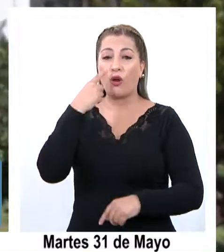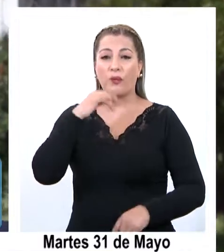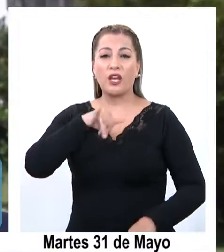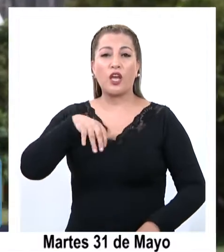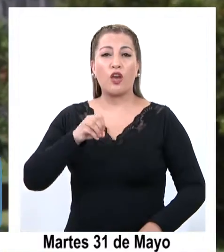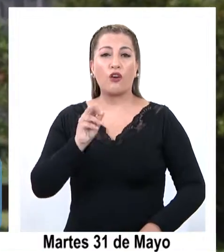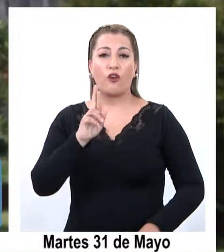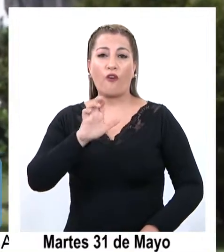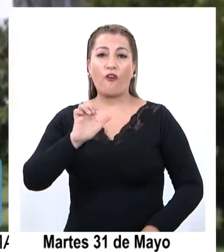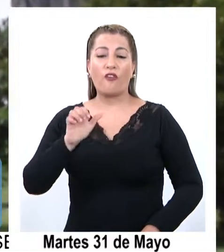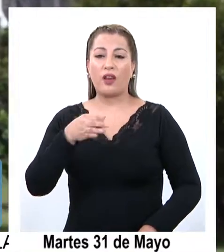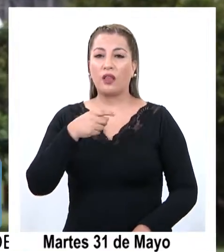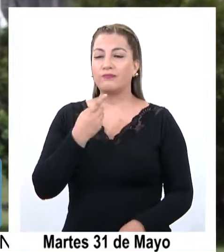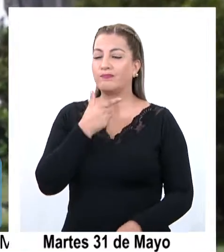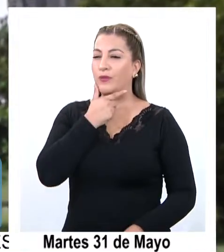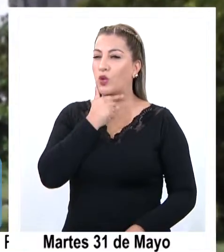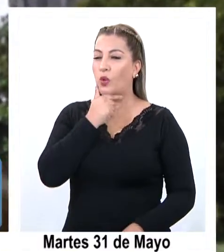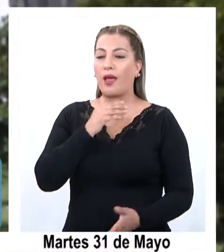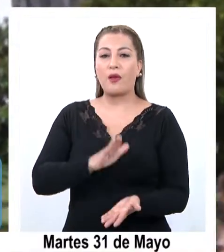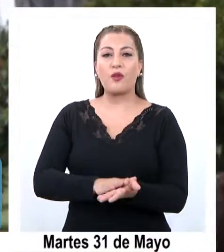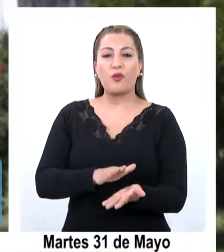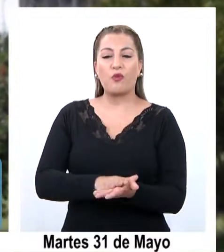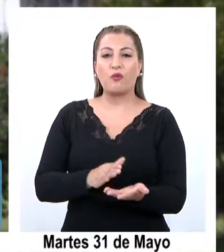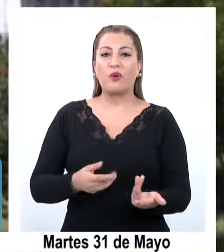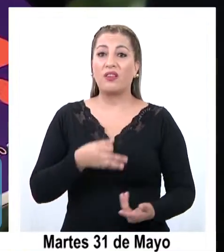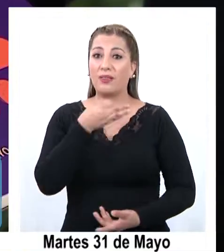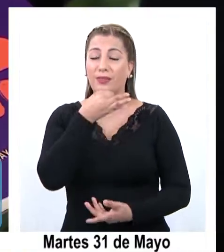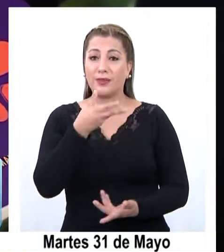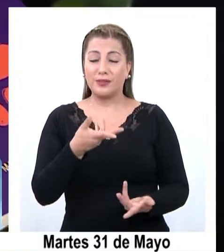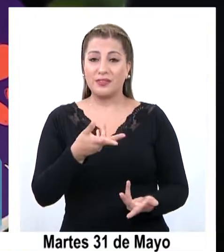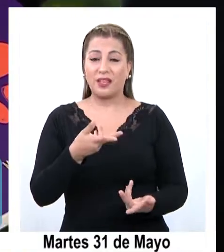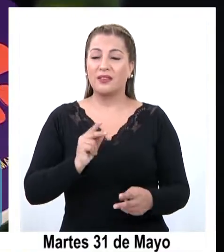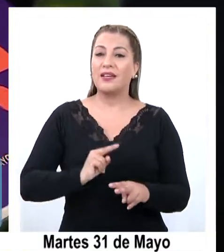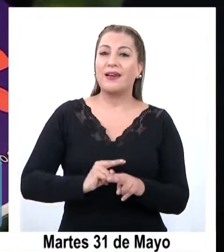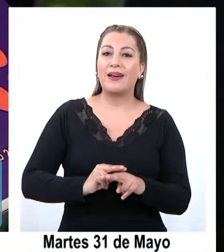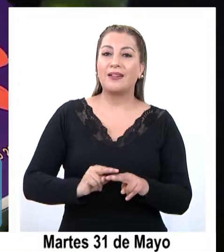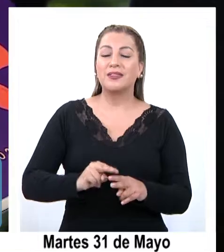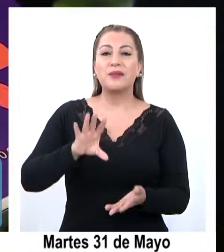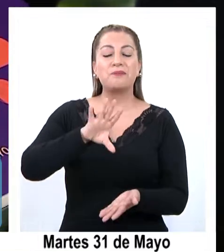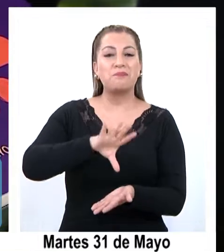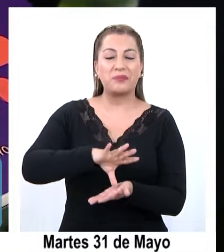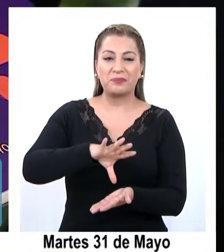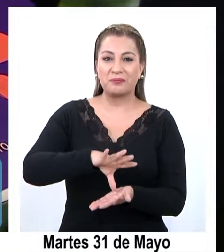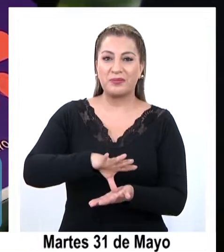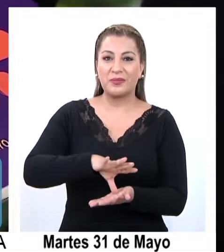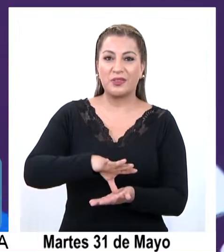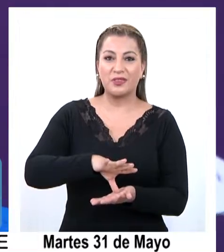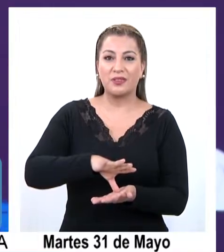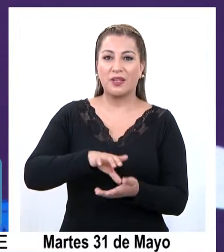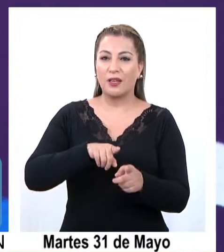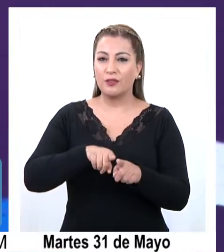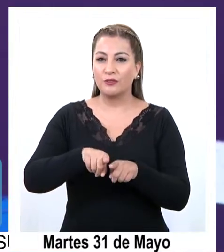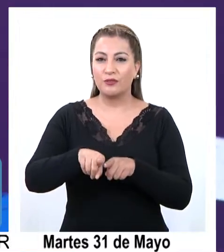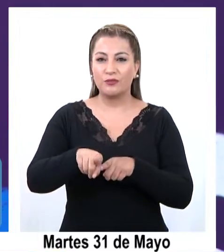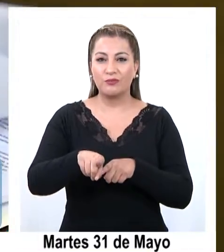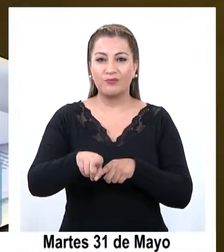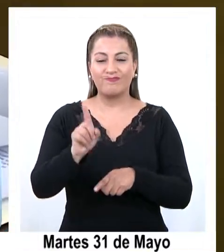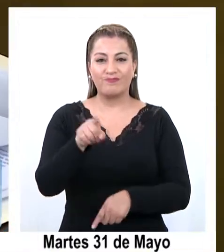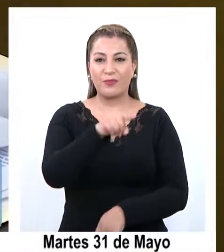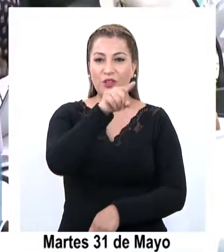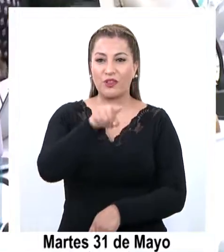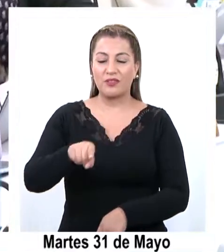convencional Álvaro Joffre cuestionó la propuesta que asegura llevaría al país a una dirección